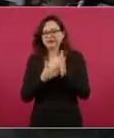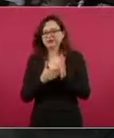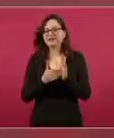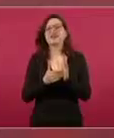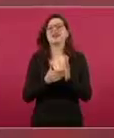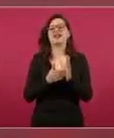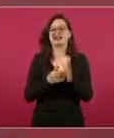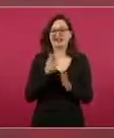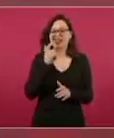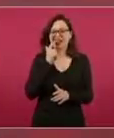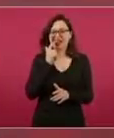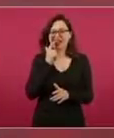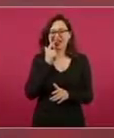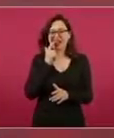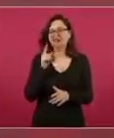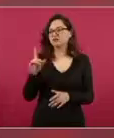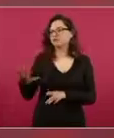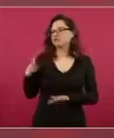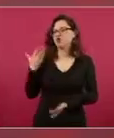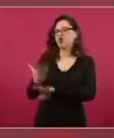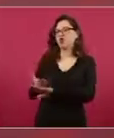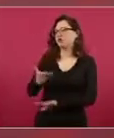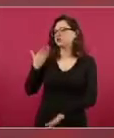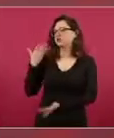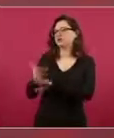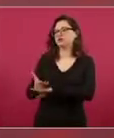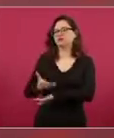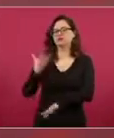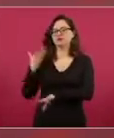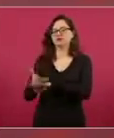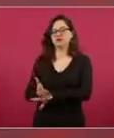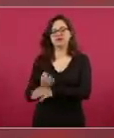de los atrasos en materia educativa,